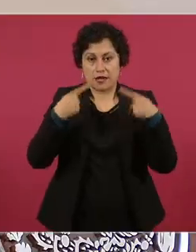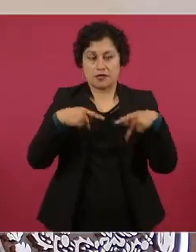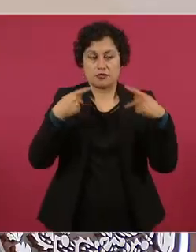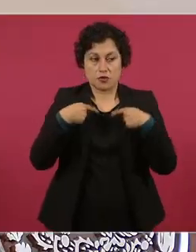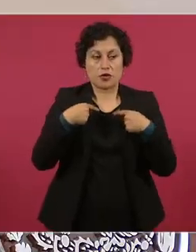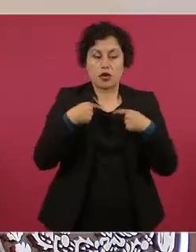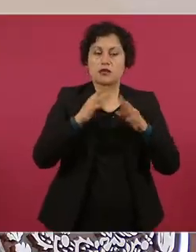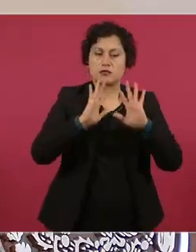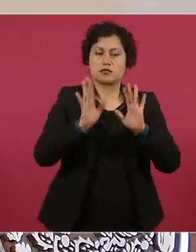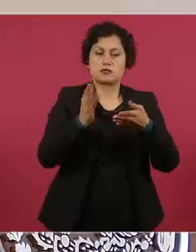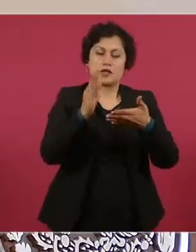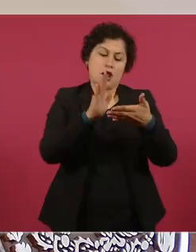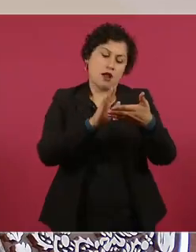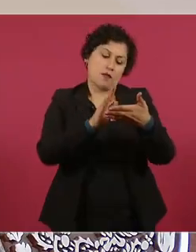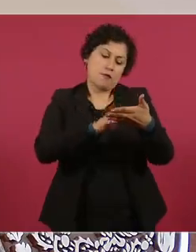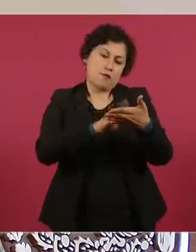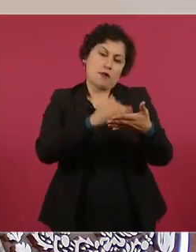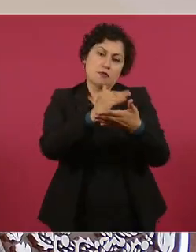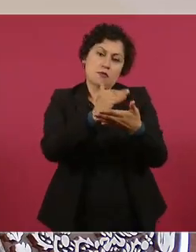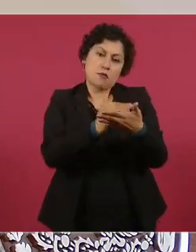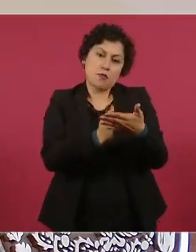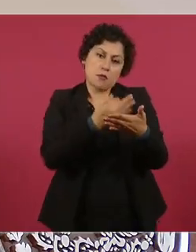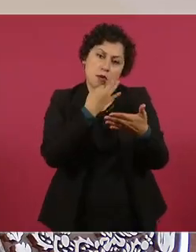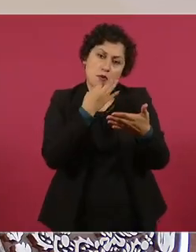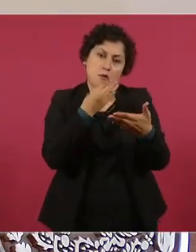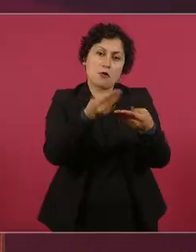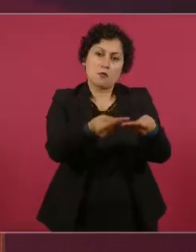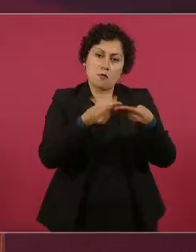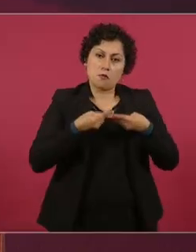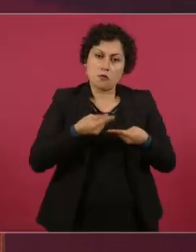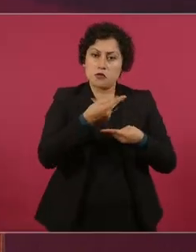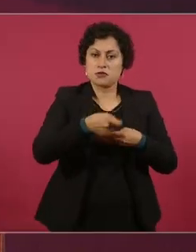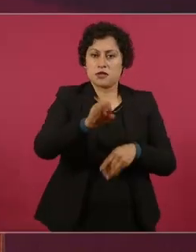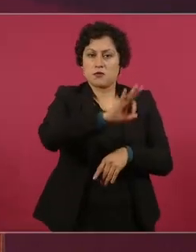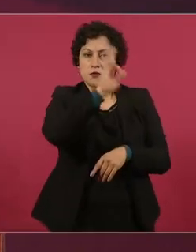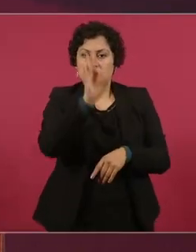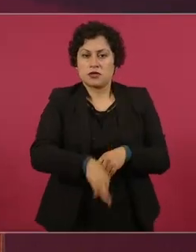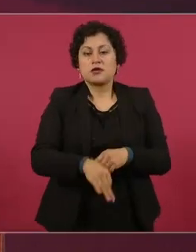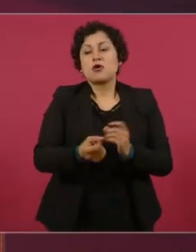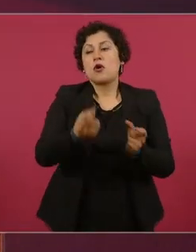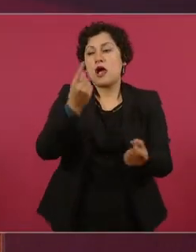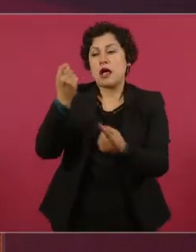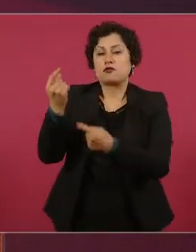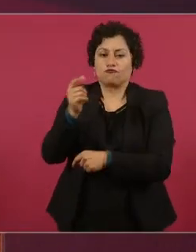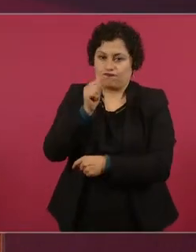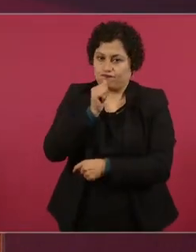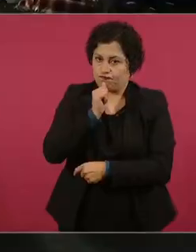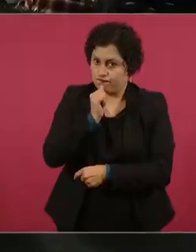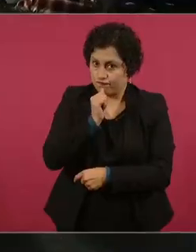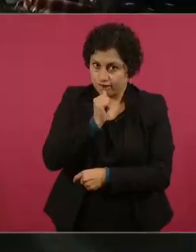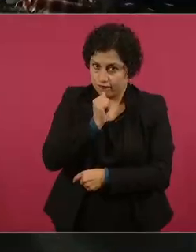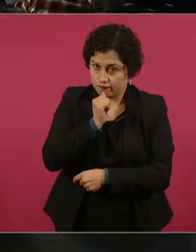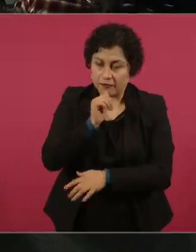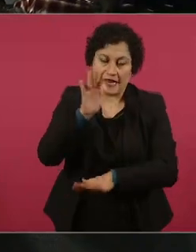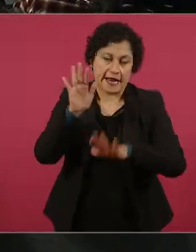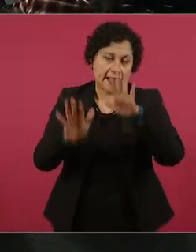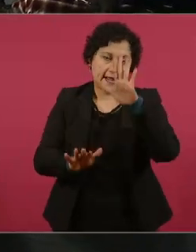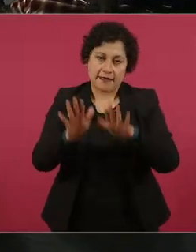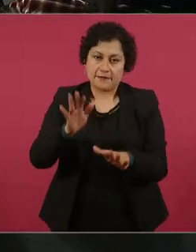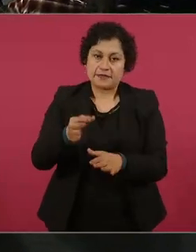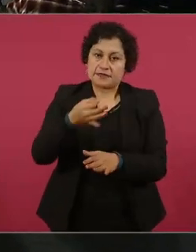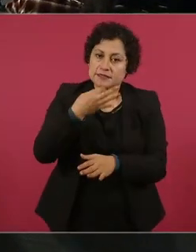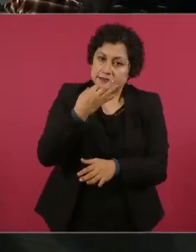a veces es un 75 por ciento, veces es un 50 por ciento de la receta que a veces no se la llevan completa.